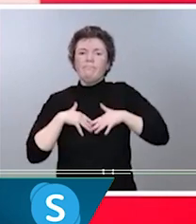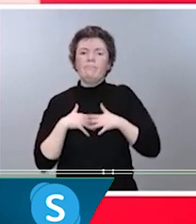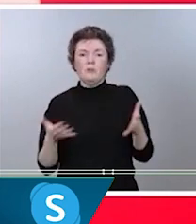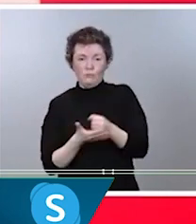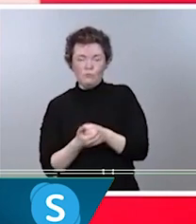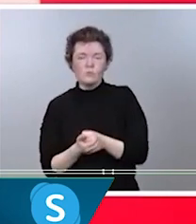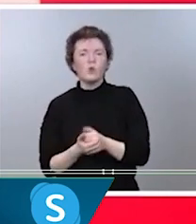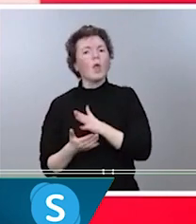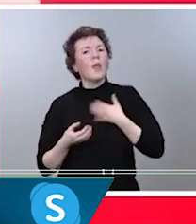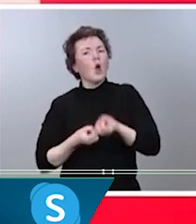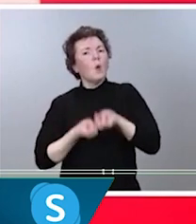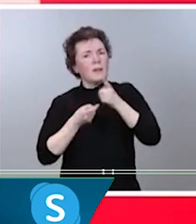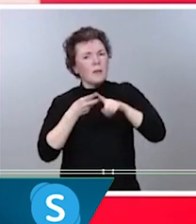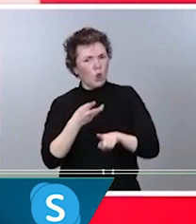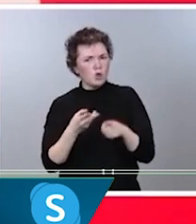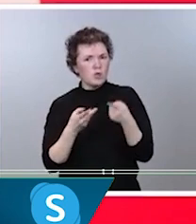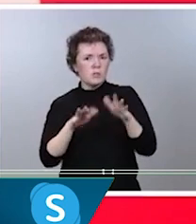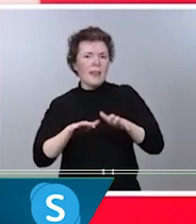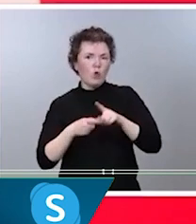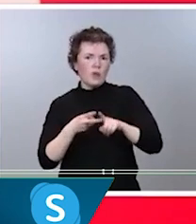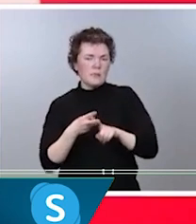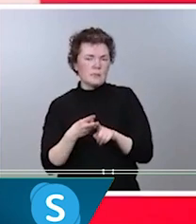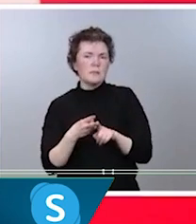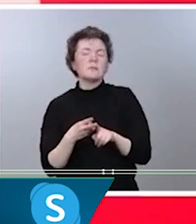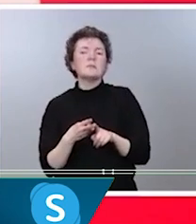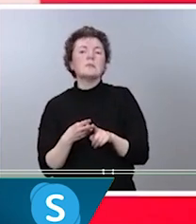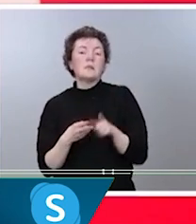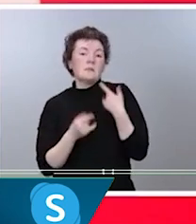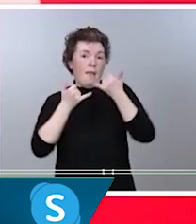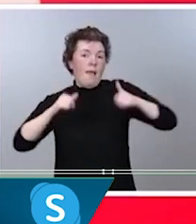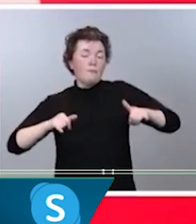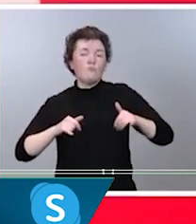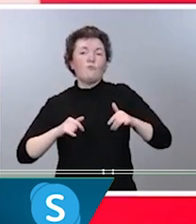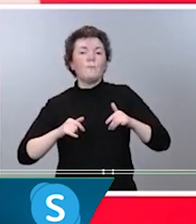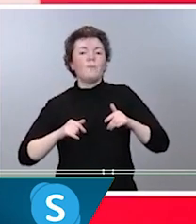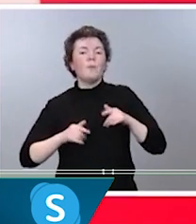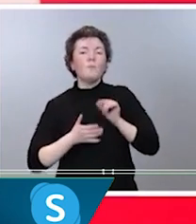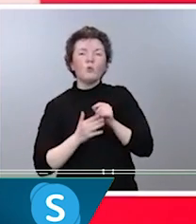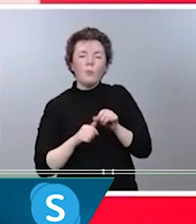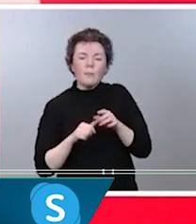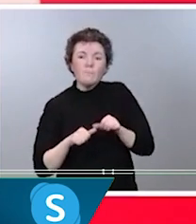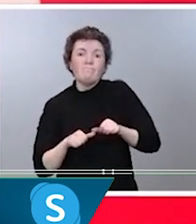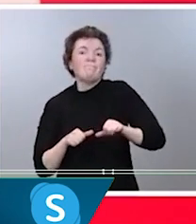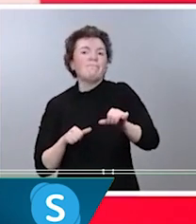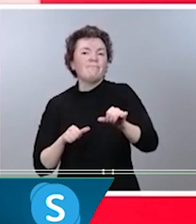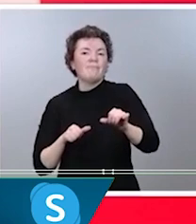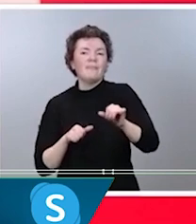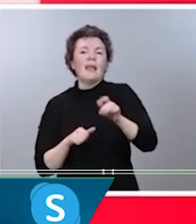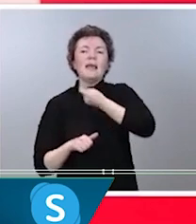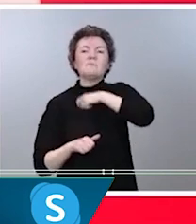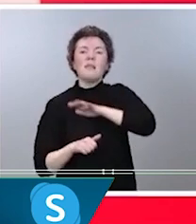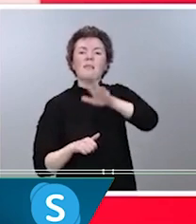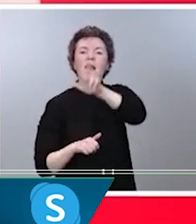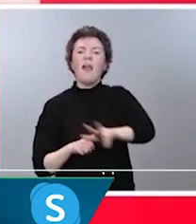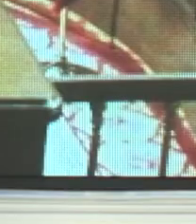Y cuando ya ha lanzado un capítulo, se prepara el siguiente y el siguiente. Y todo esto lo tiene un escrito. ¿Y Pedro